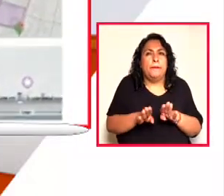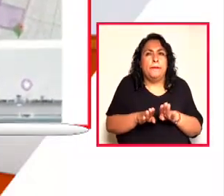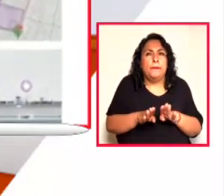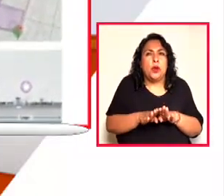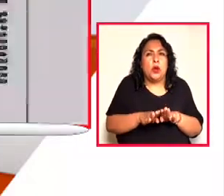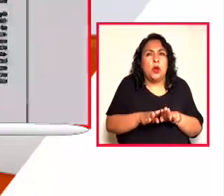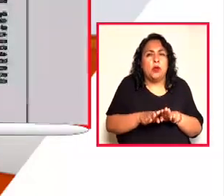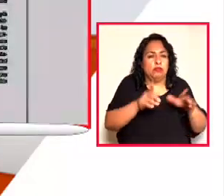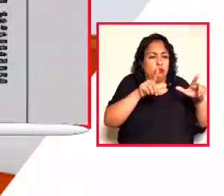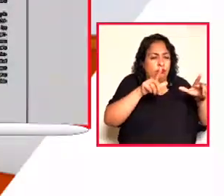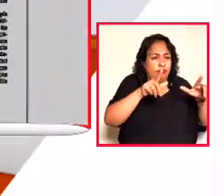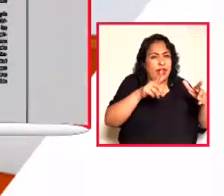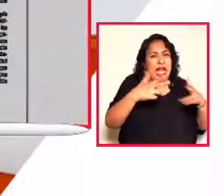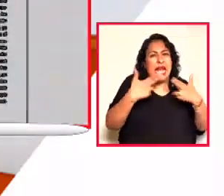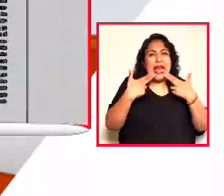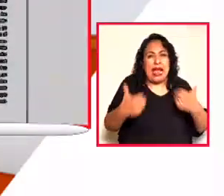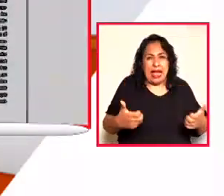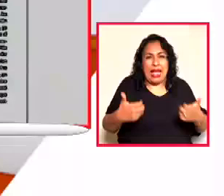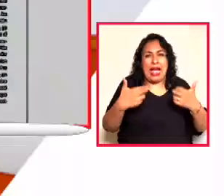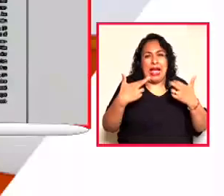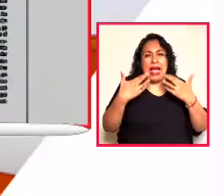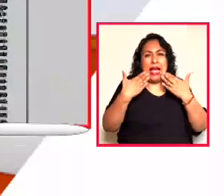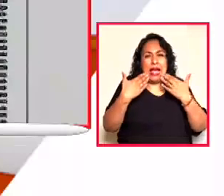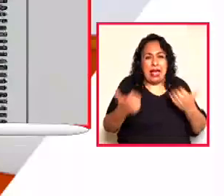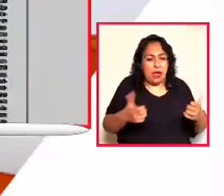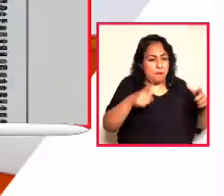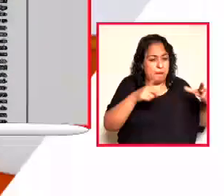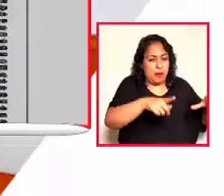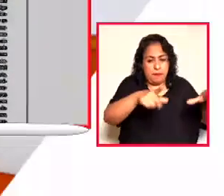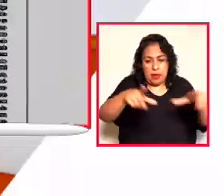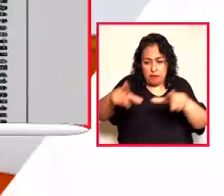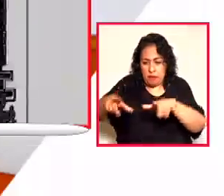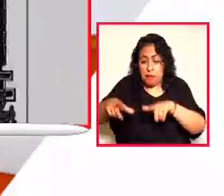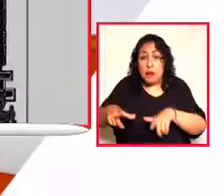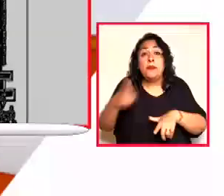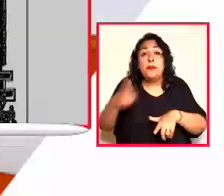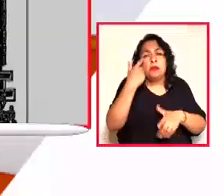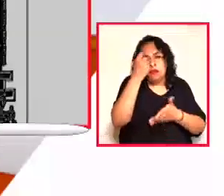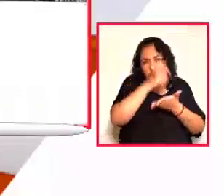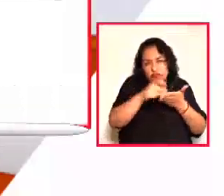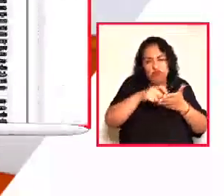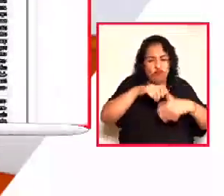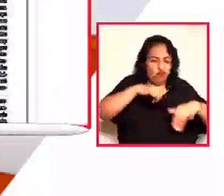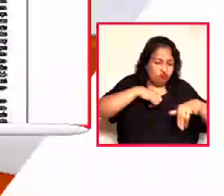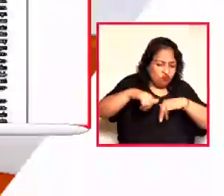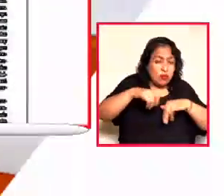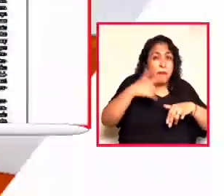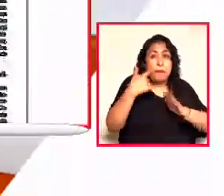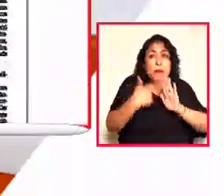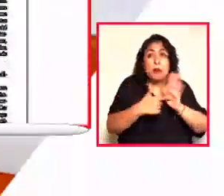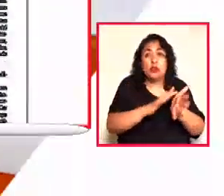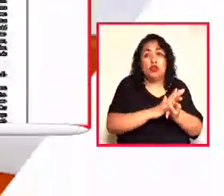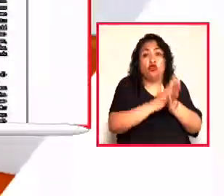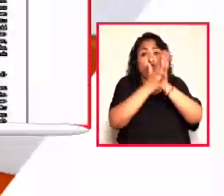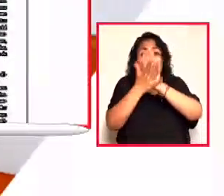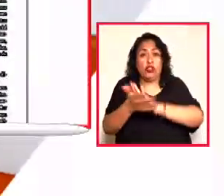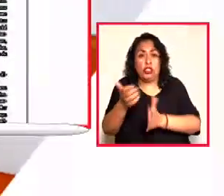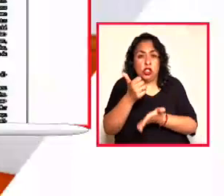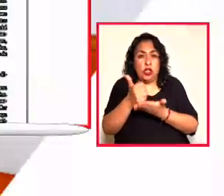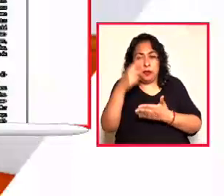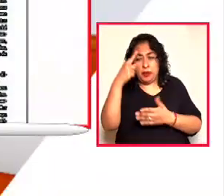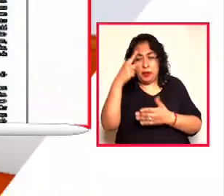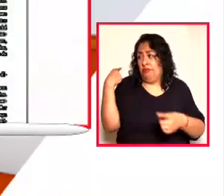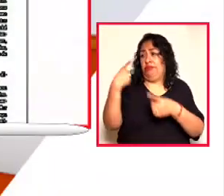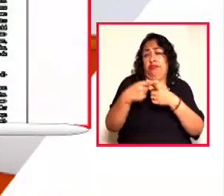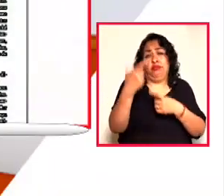haciendas o de ranchos, ¿no? A través de ensayos, entrevistas y mapas, Arquine muestra la evolución que ha sufrido la Ciudad de México a lo largo del